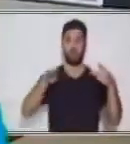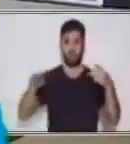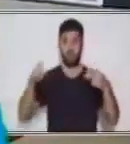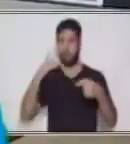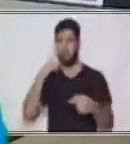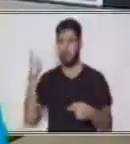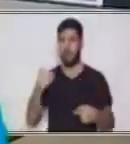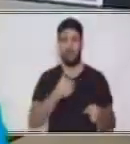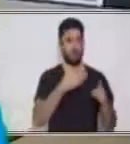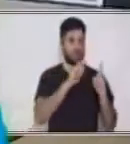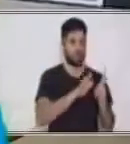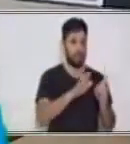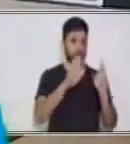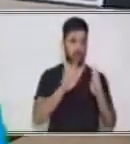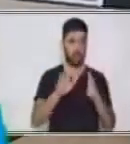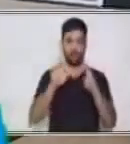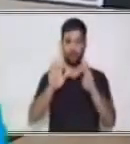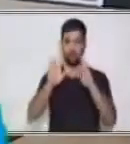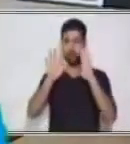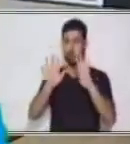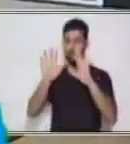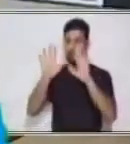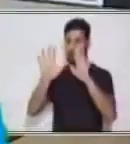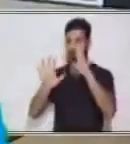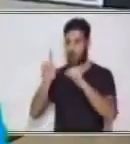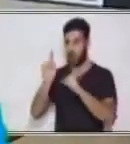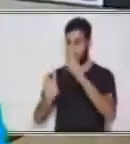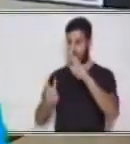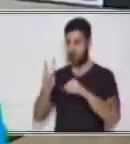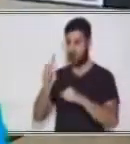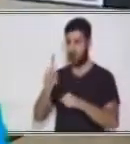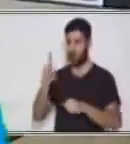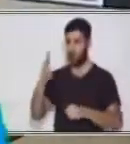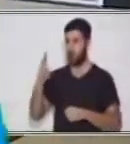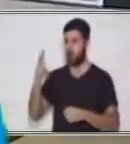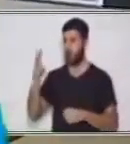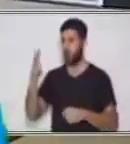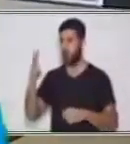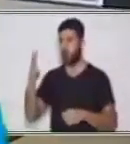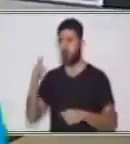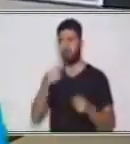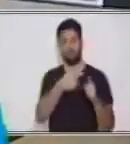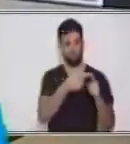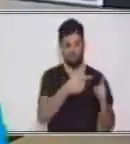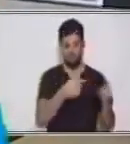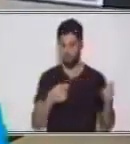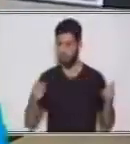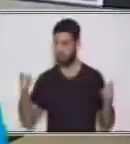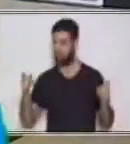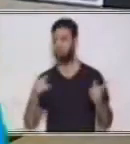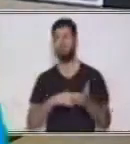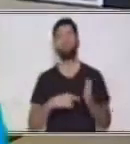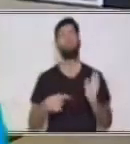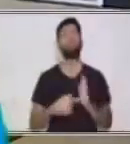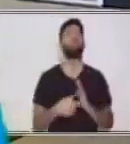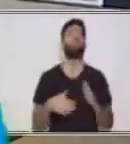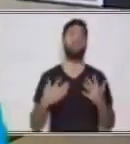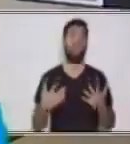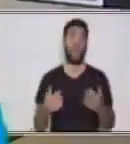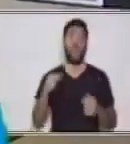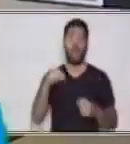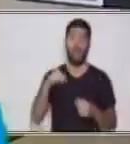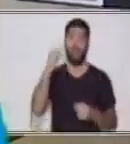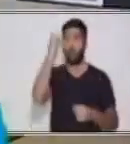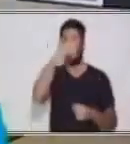horas, 7, 8, 9, 10, 11, 12, 1, 2, 3 y 4. Pues nos está indicando